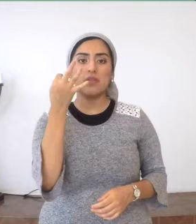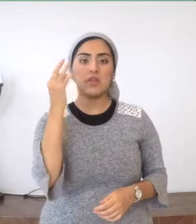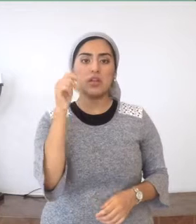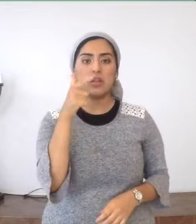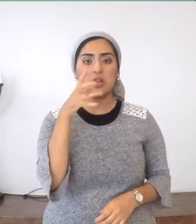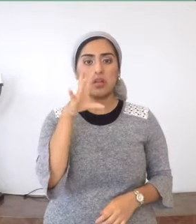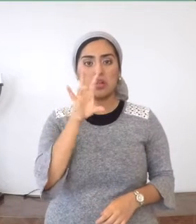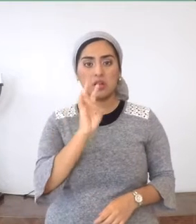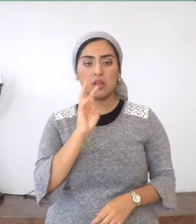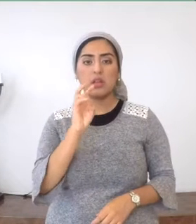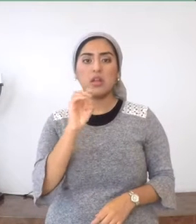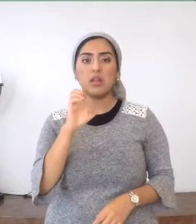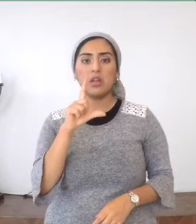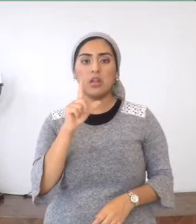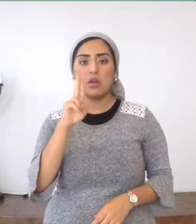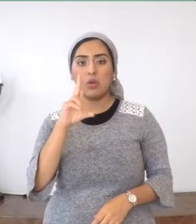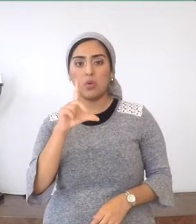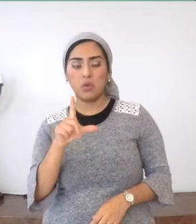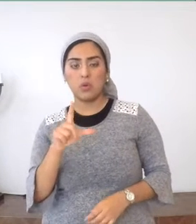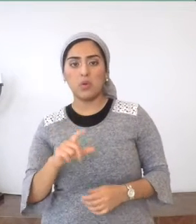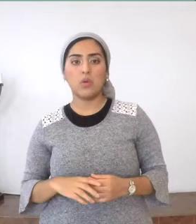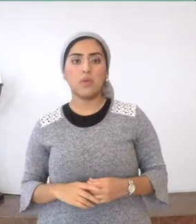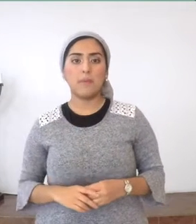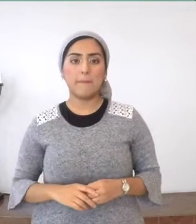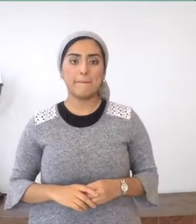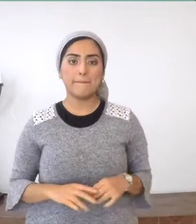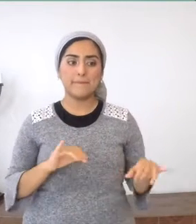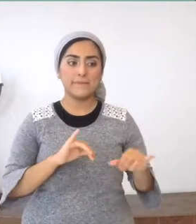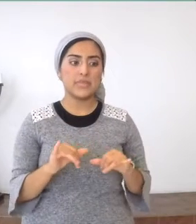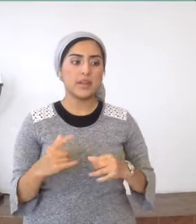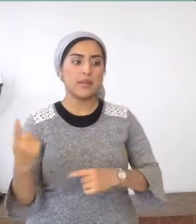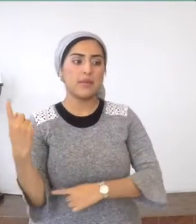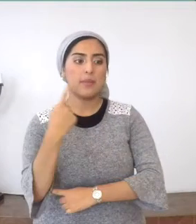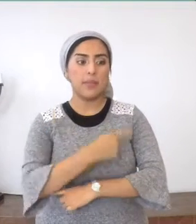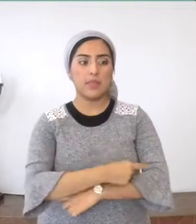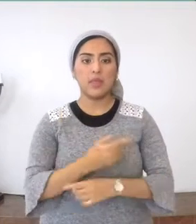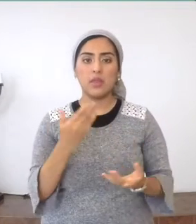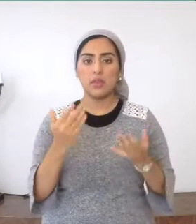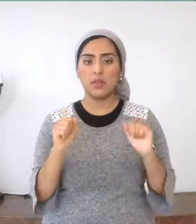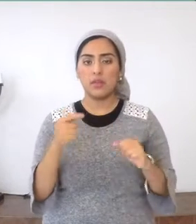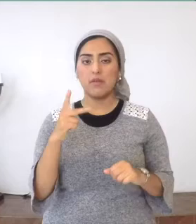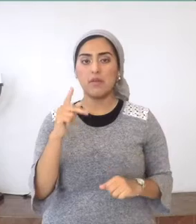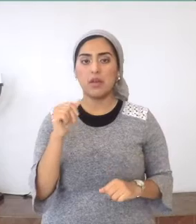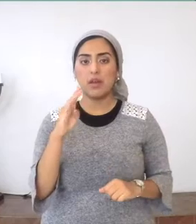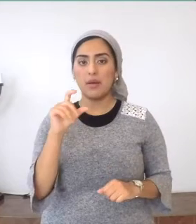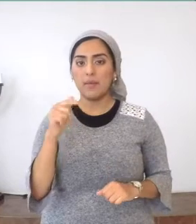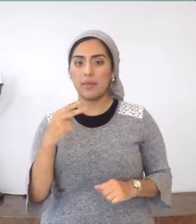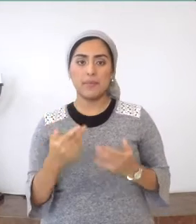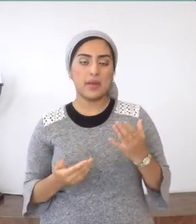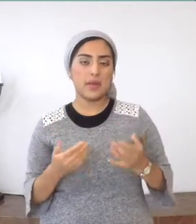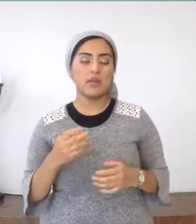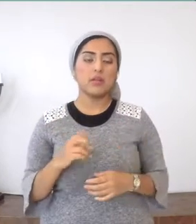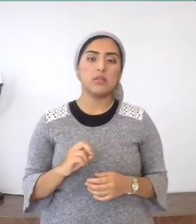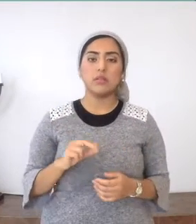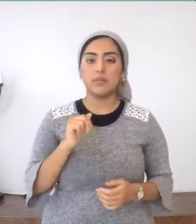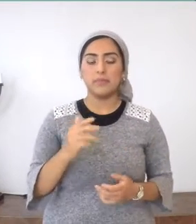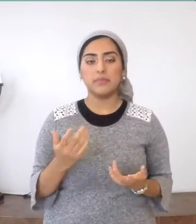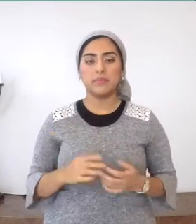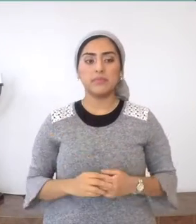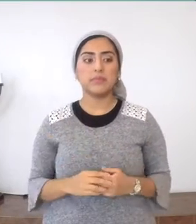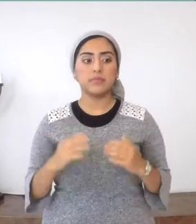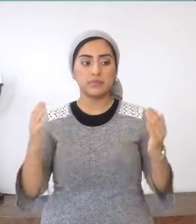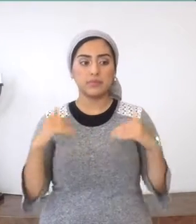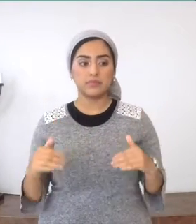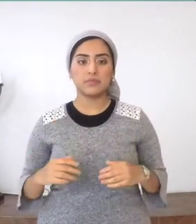viernes Por eso dice Friday 27 de Lul Septiembre 27 Miren Es el mismo día Puede ser algo